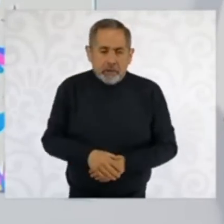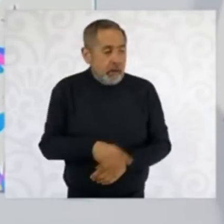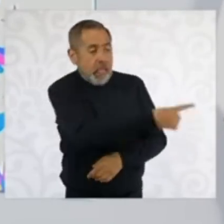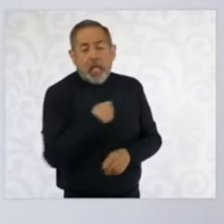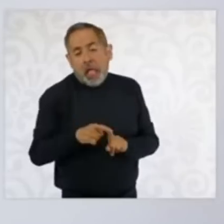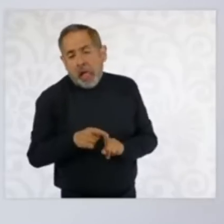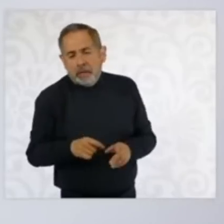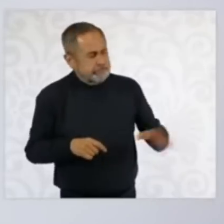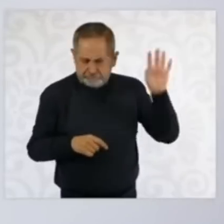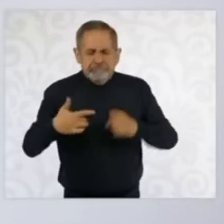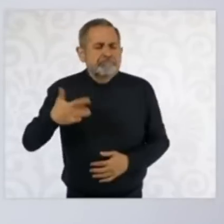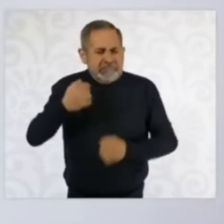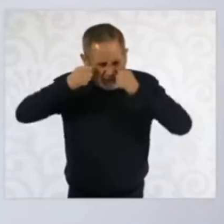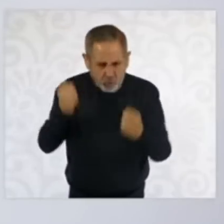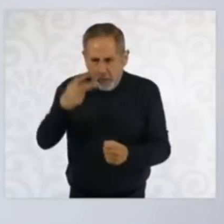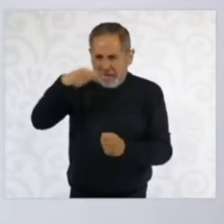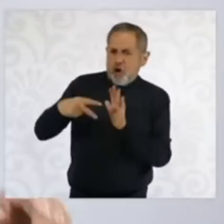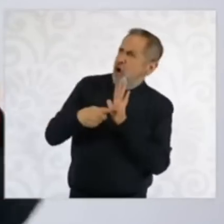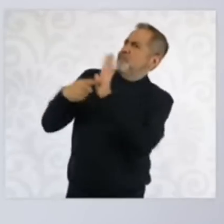Y estoy segura que así va a ser.